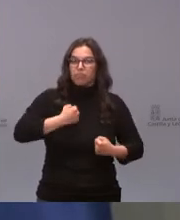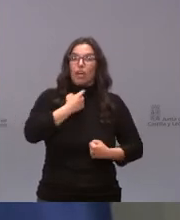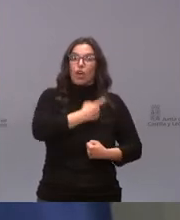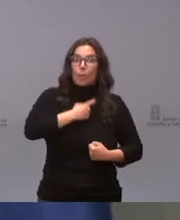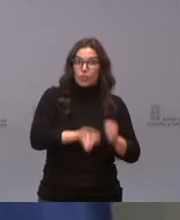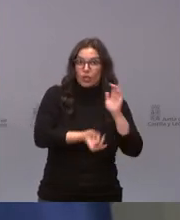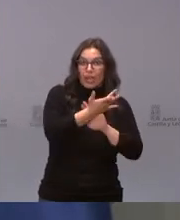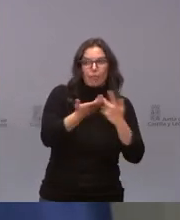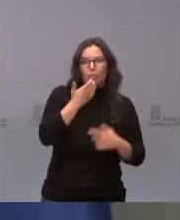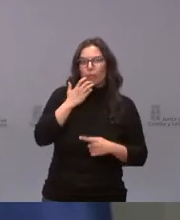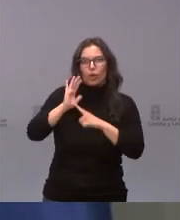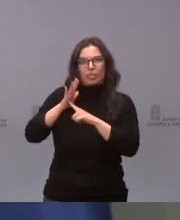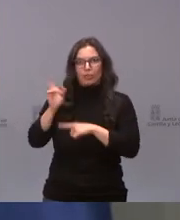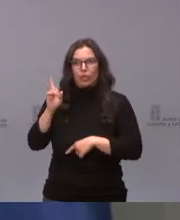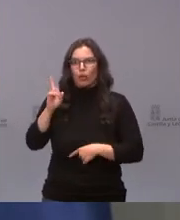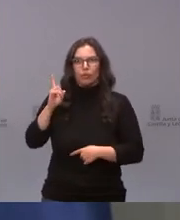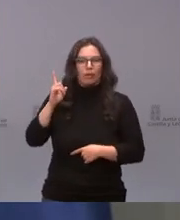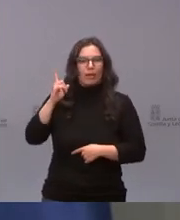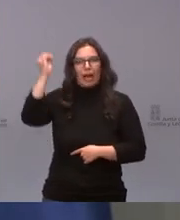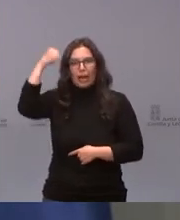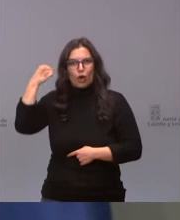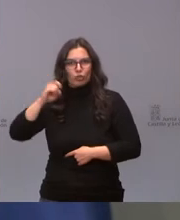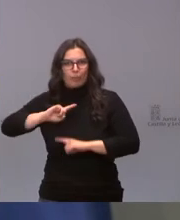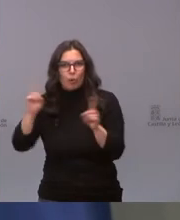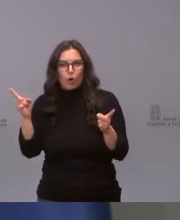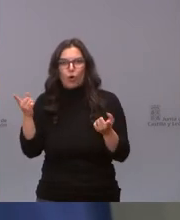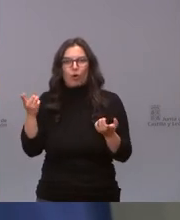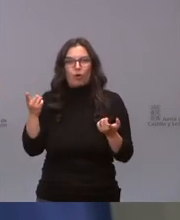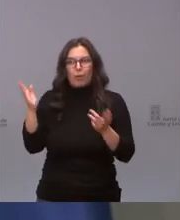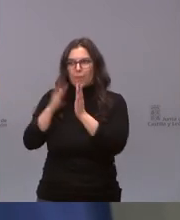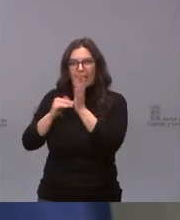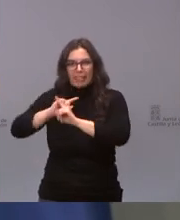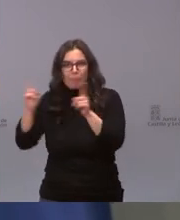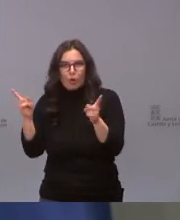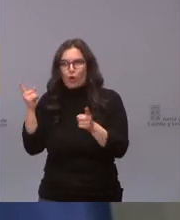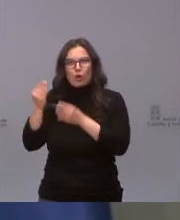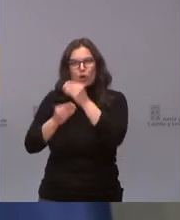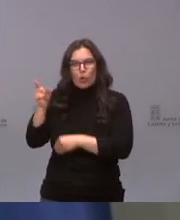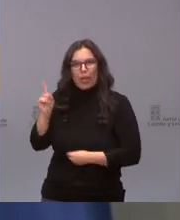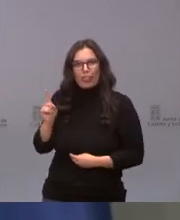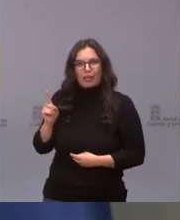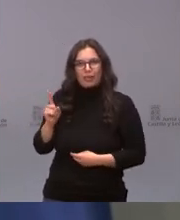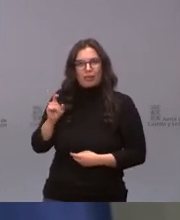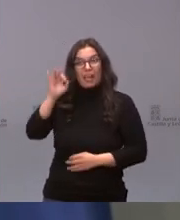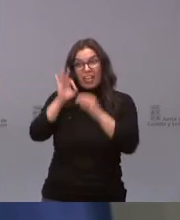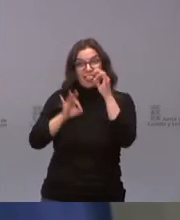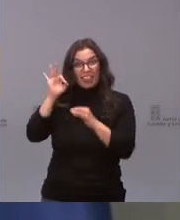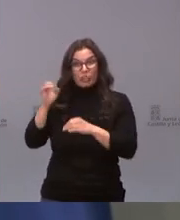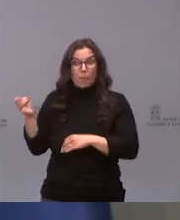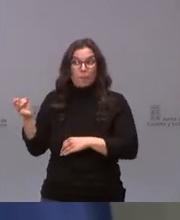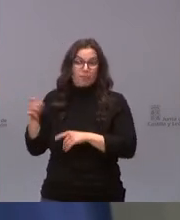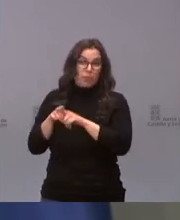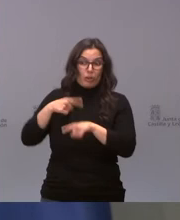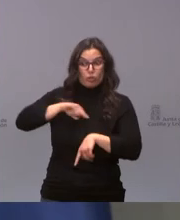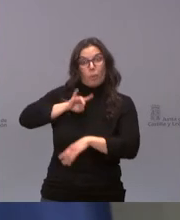la apoyan en Valencia, no la apoyan en Aragón y no la apoyan en sitios con tasas de mortalidad, de letalidad más altas, con